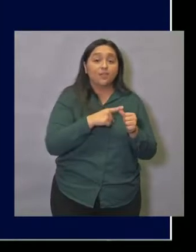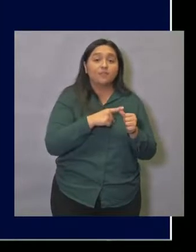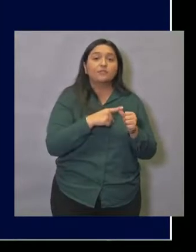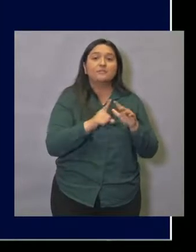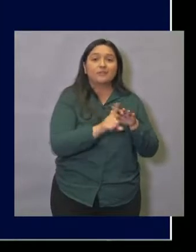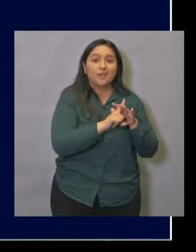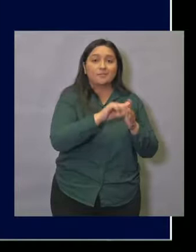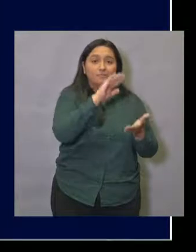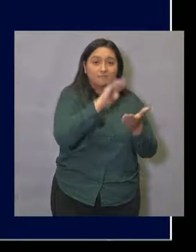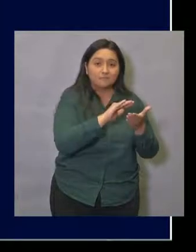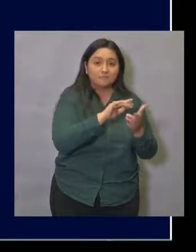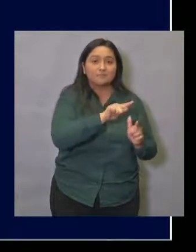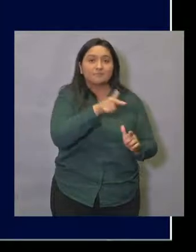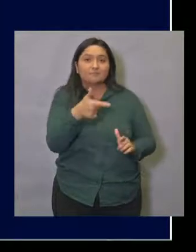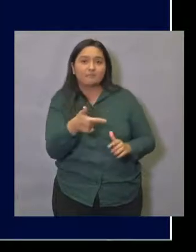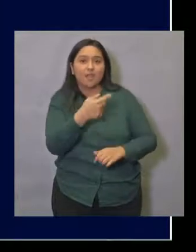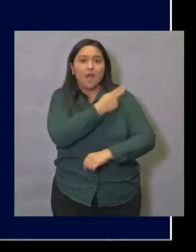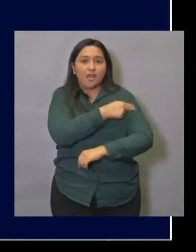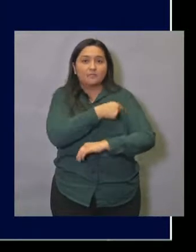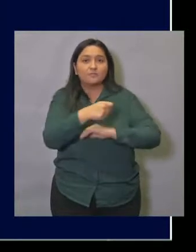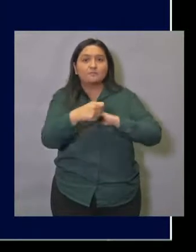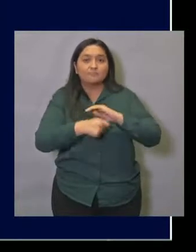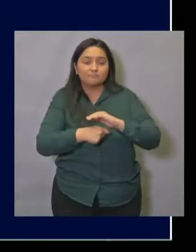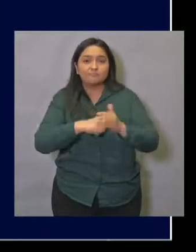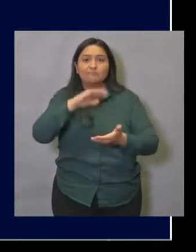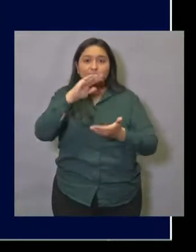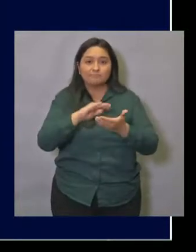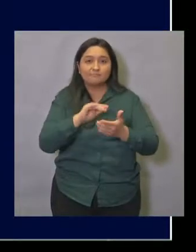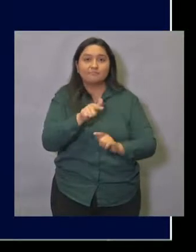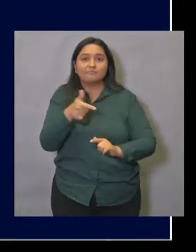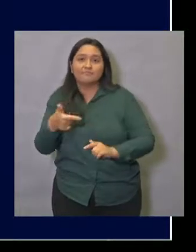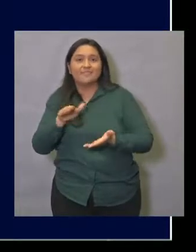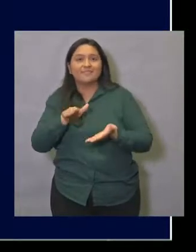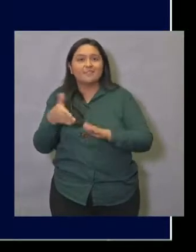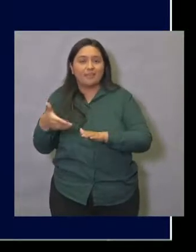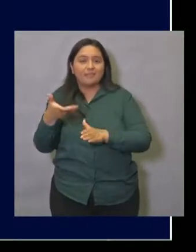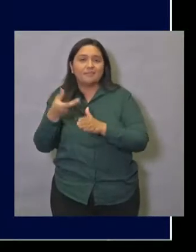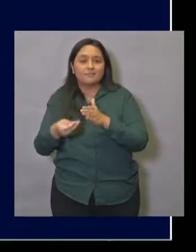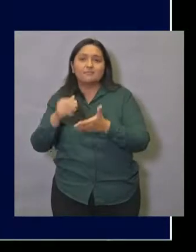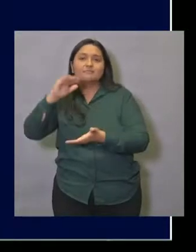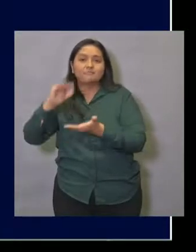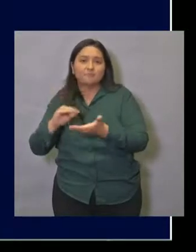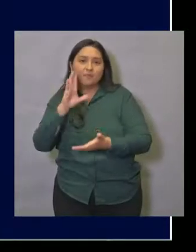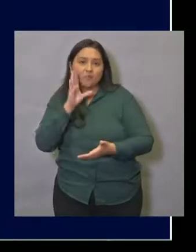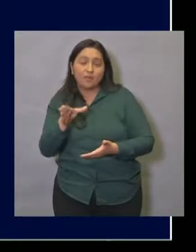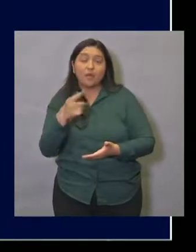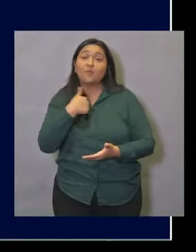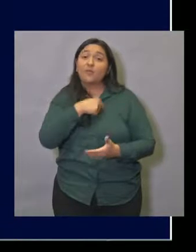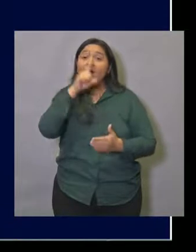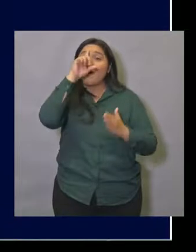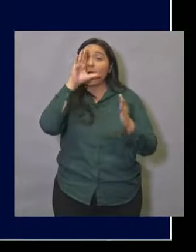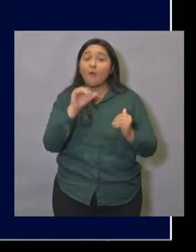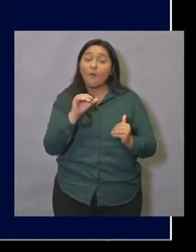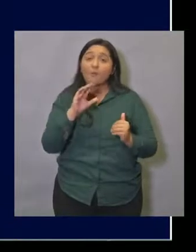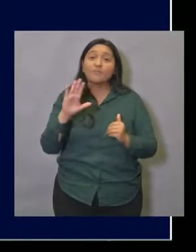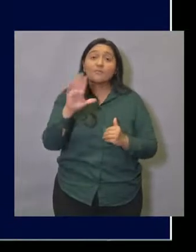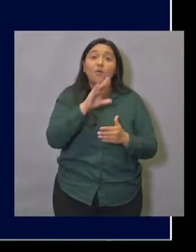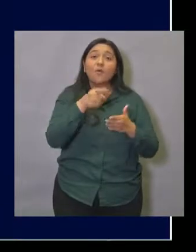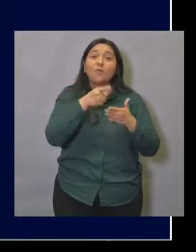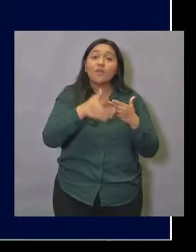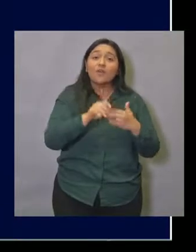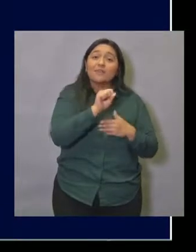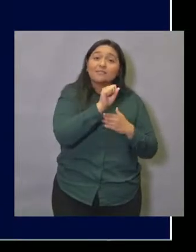solo unas semanas. Esperamos que la gente celebró el Super Bowl y el fin de semana del Día de los Presidentes de